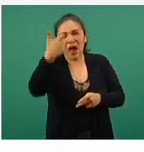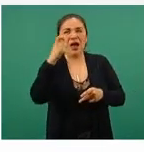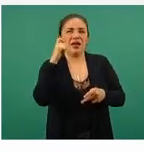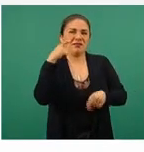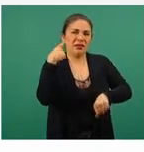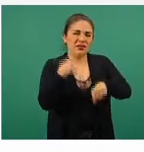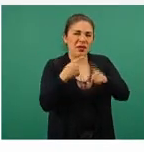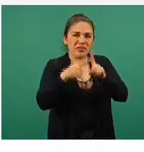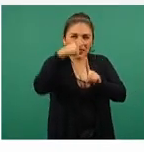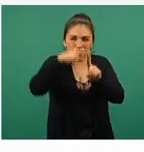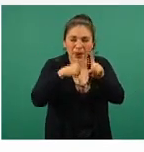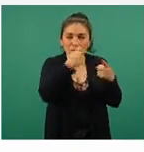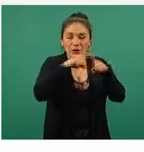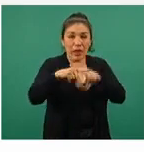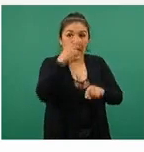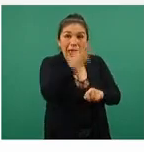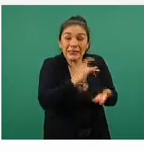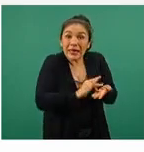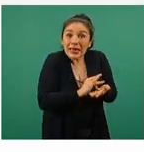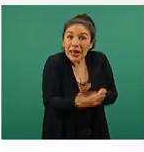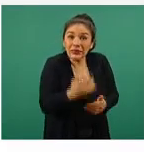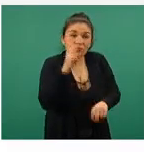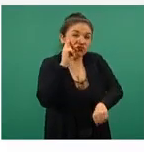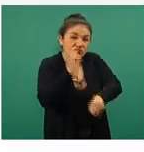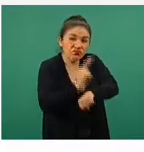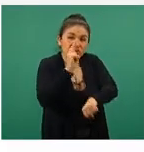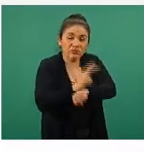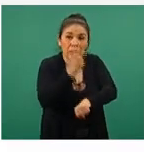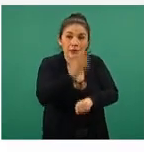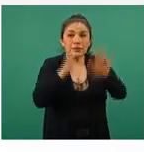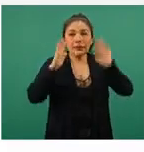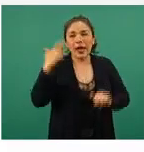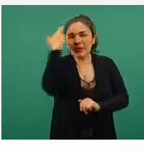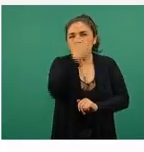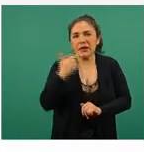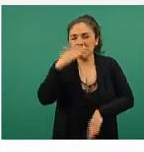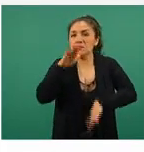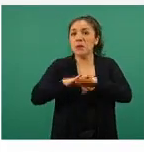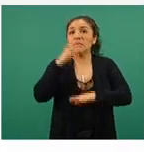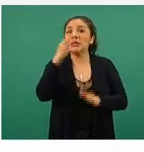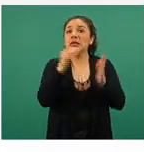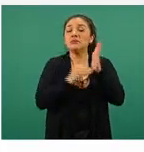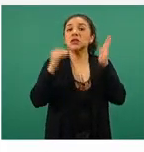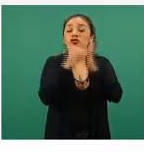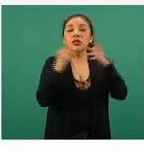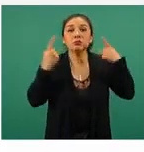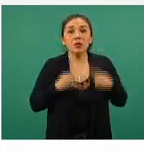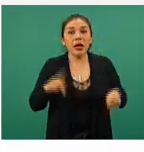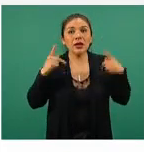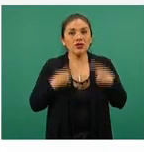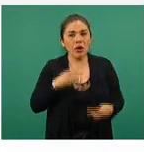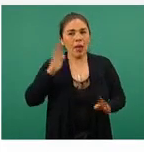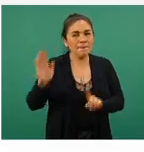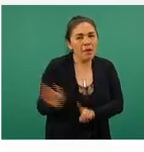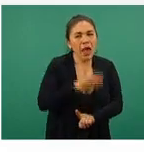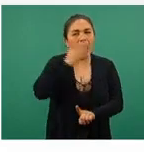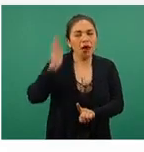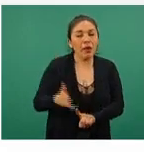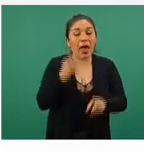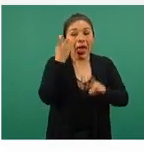temperatura, y gracias a esos filtros sanitarios, en los cuales fueron revisados más de 3 millones de personas,